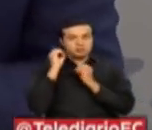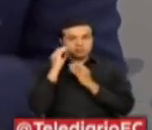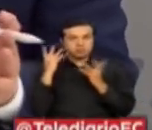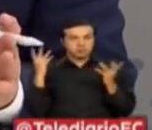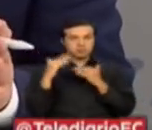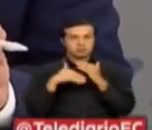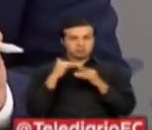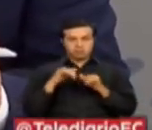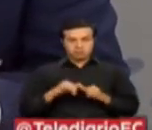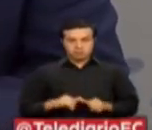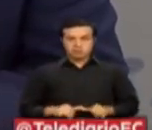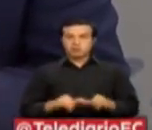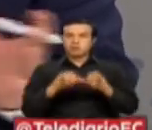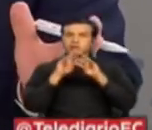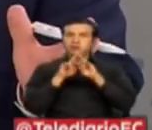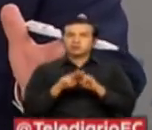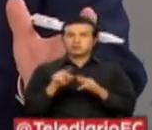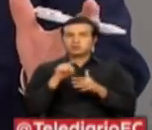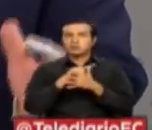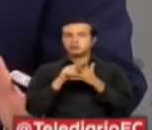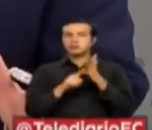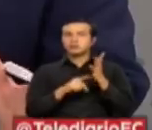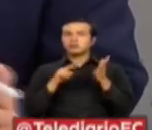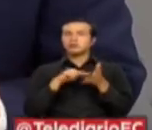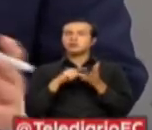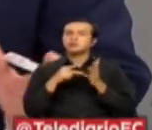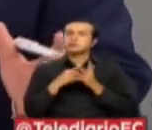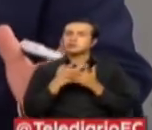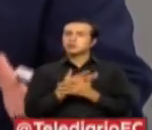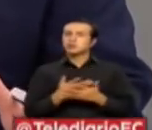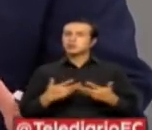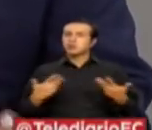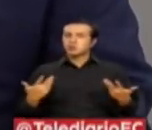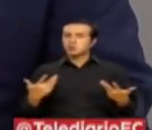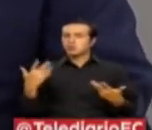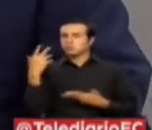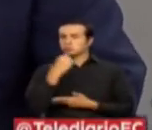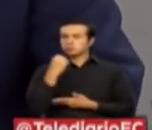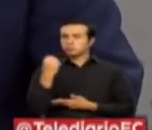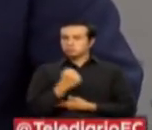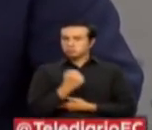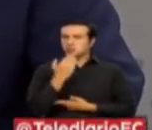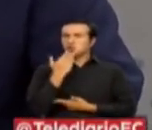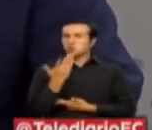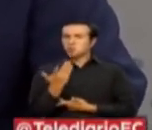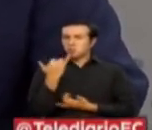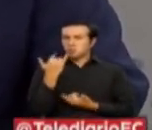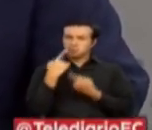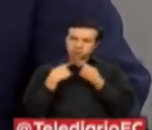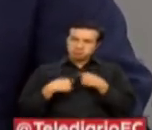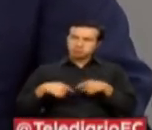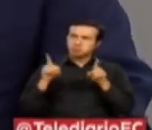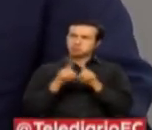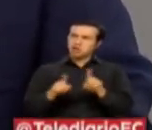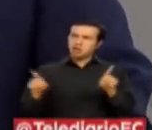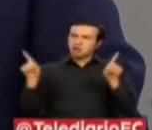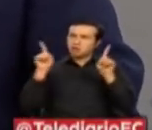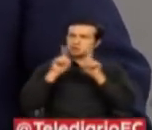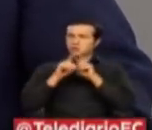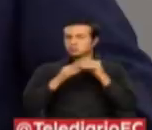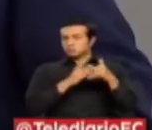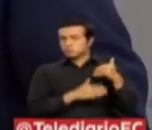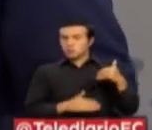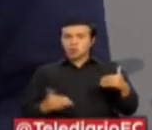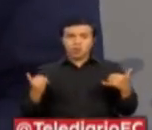pero pasemos un poco revista a lo que esto significa, a cómo interpretamos lo que nos ha informado. Y estamos